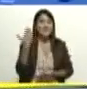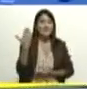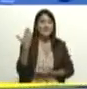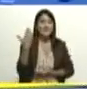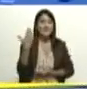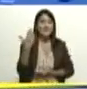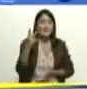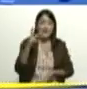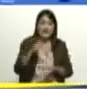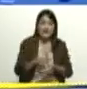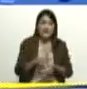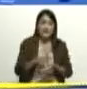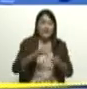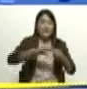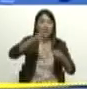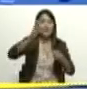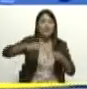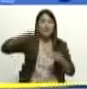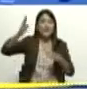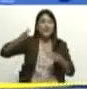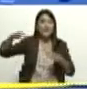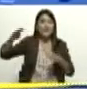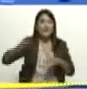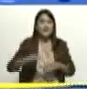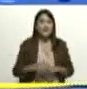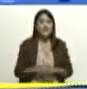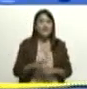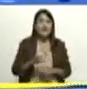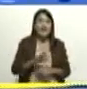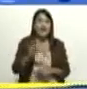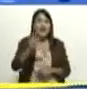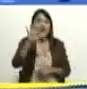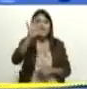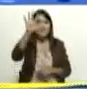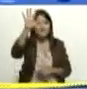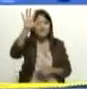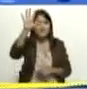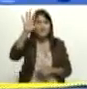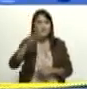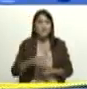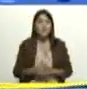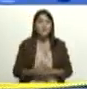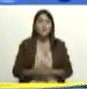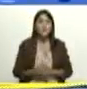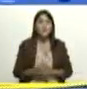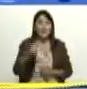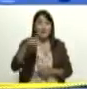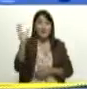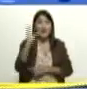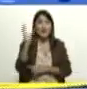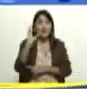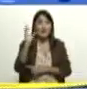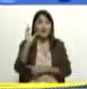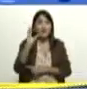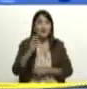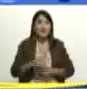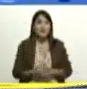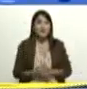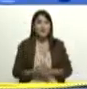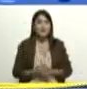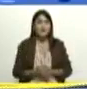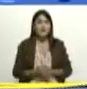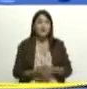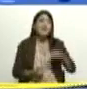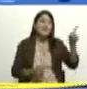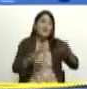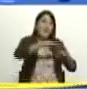alta, estamos en otra montaña, la montaña sagrada del Guarayra Repano, de la montaña del Taichán